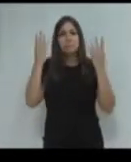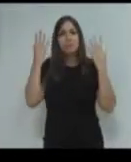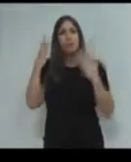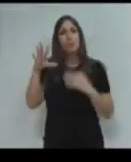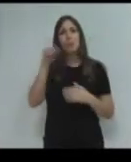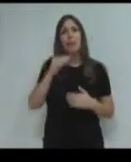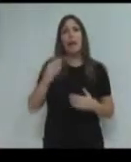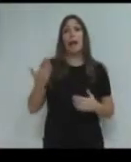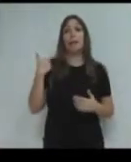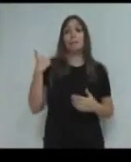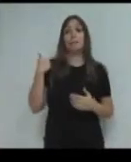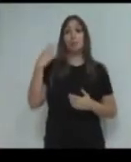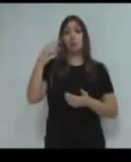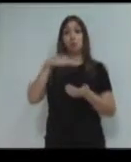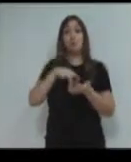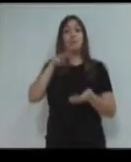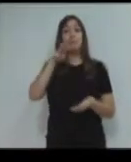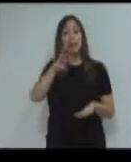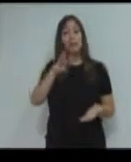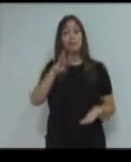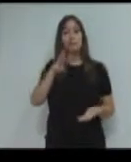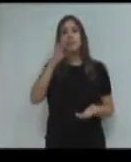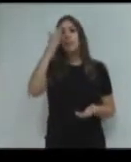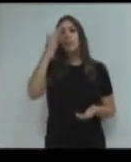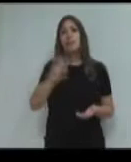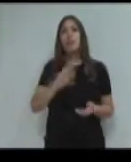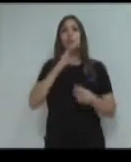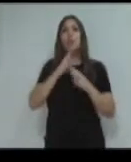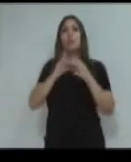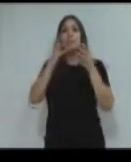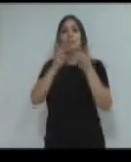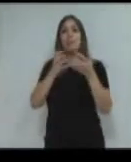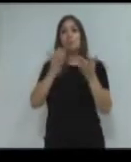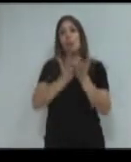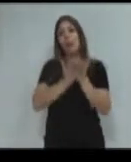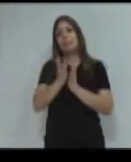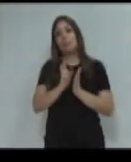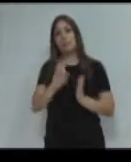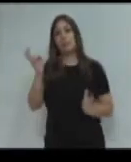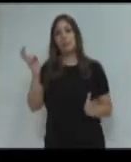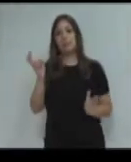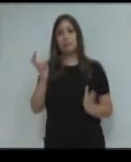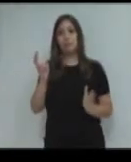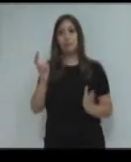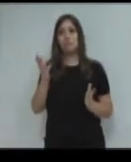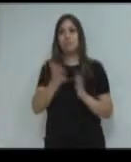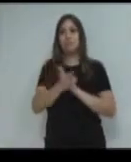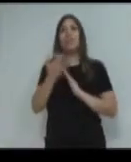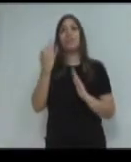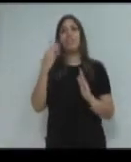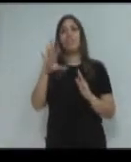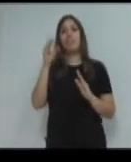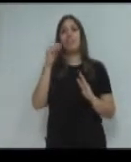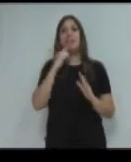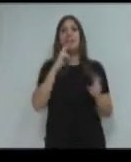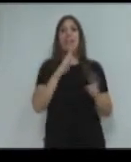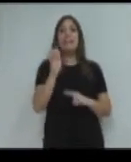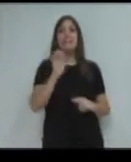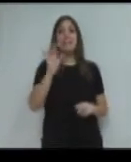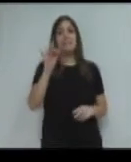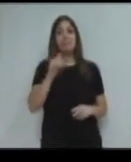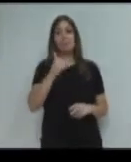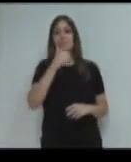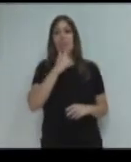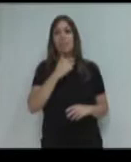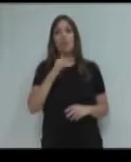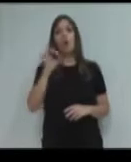Porque antes creo que en 2003 era texto alternativo, algo que Es- significaba más. Sí, era mucho más fácil. Que Puedes ahora, seleccionar